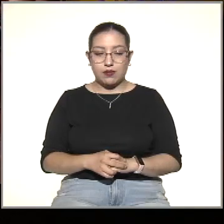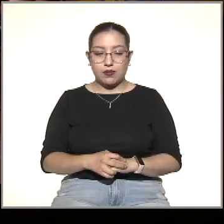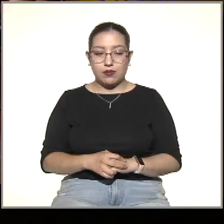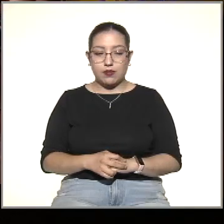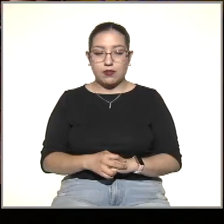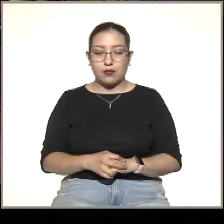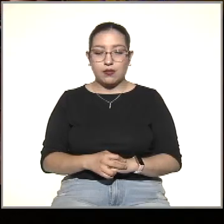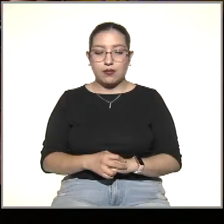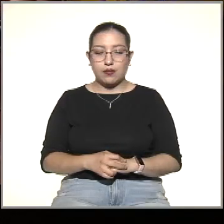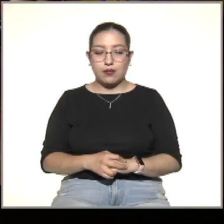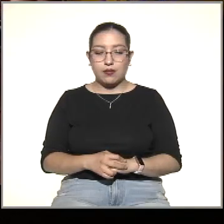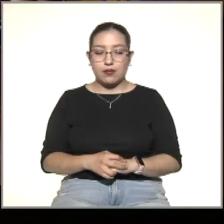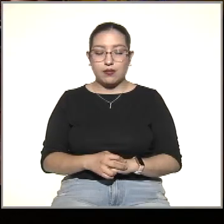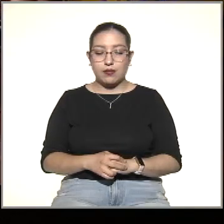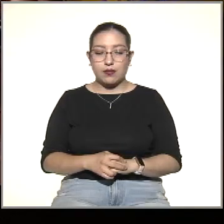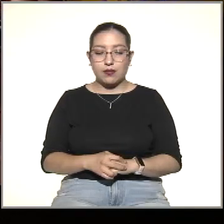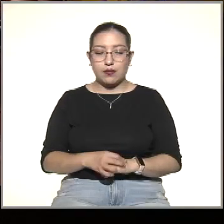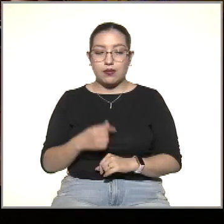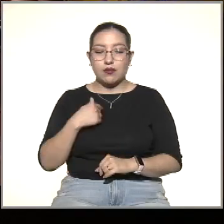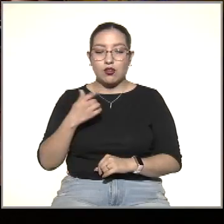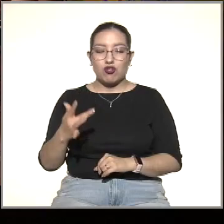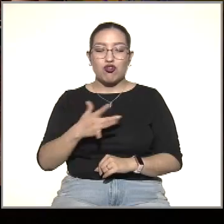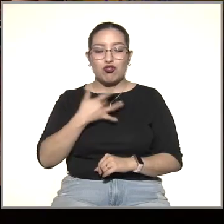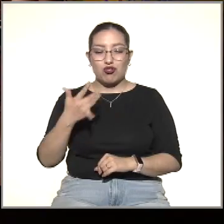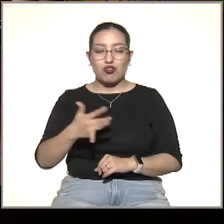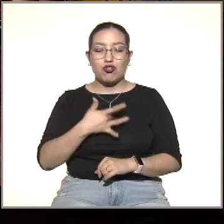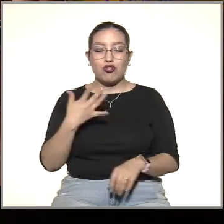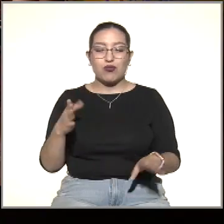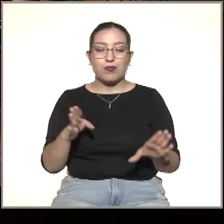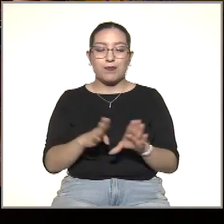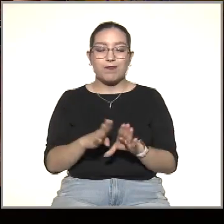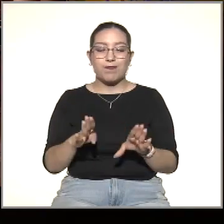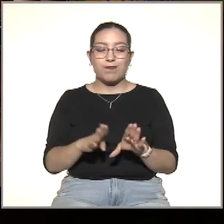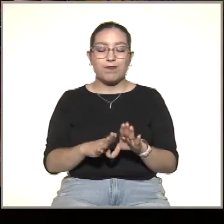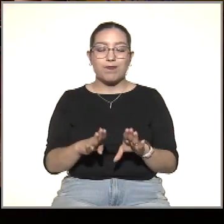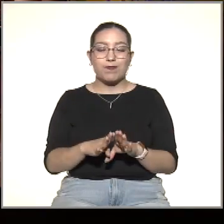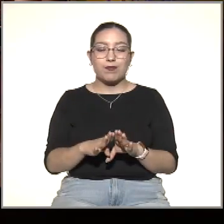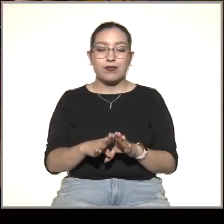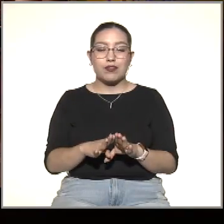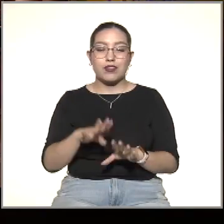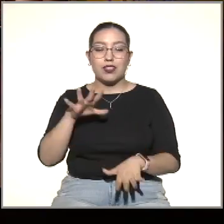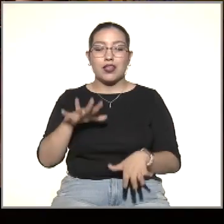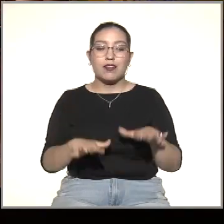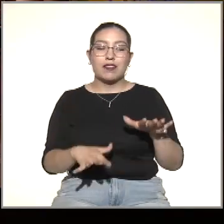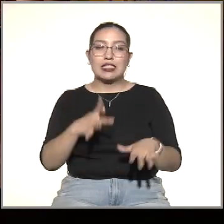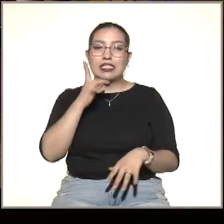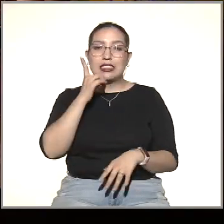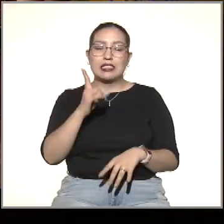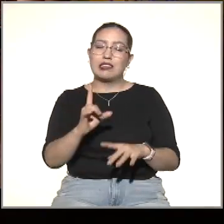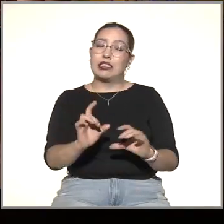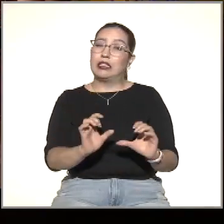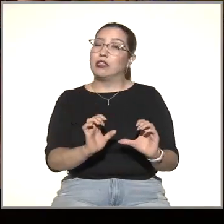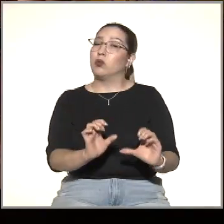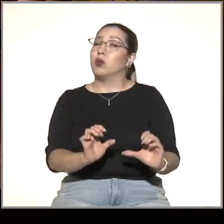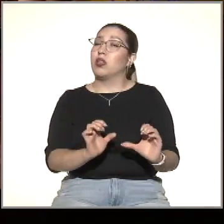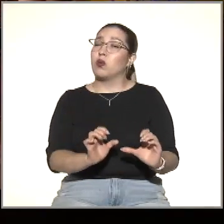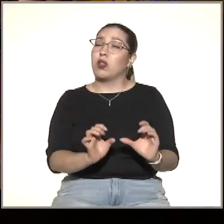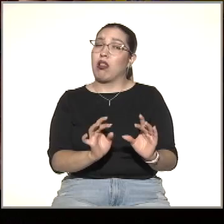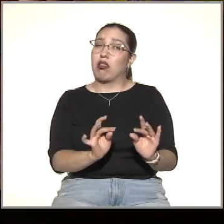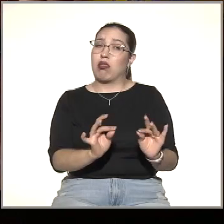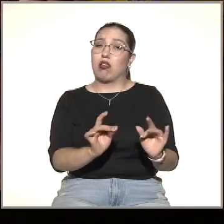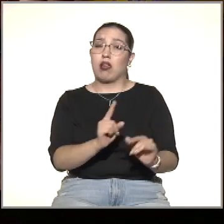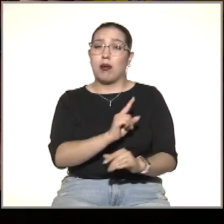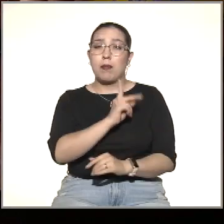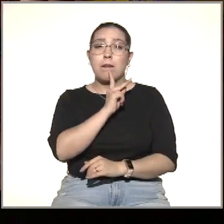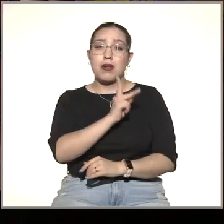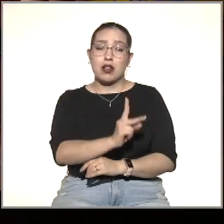como que siento que de pronto estamos en una línea muy de cuiden. Porque también decimos cosas